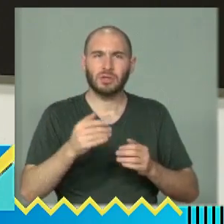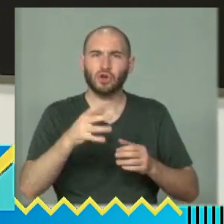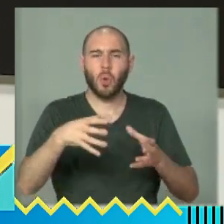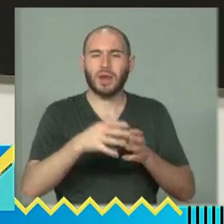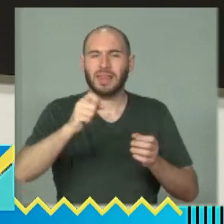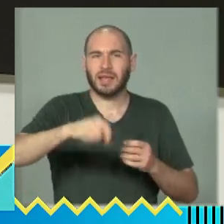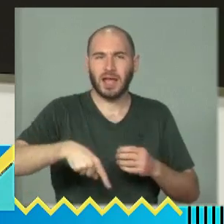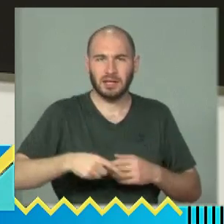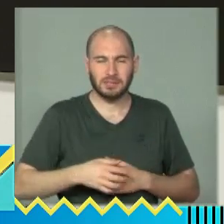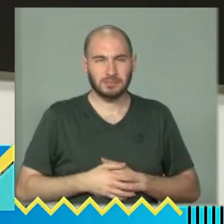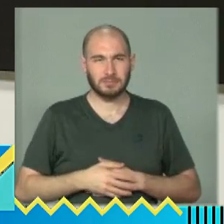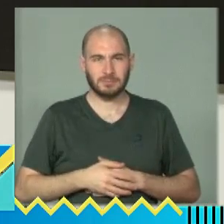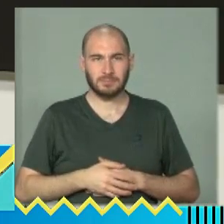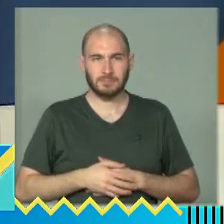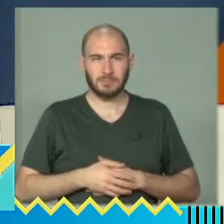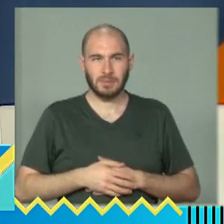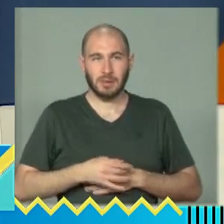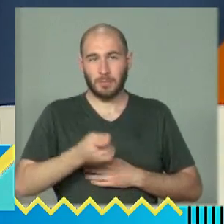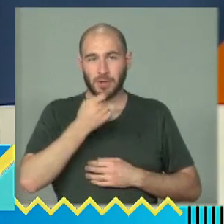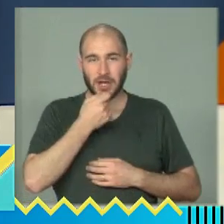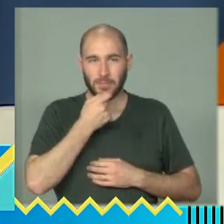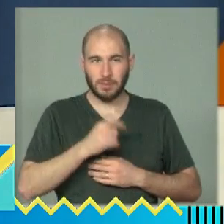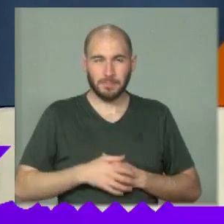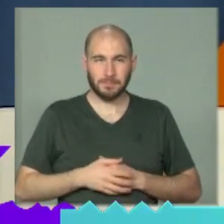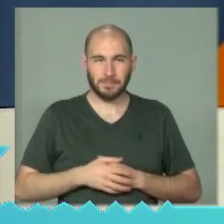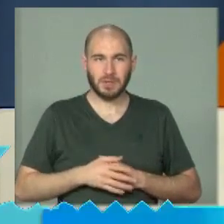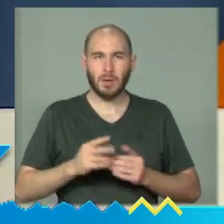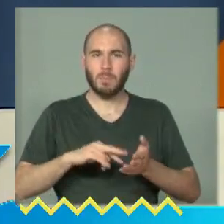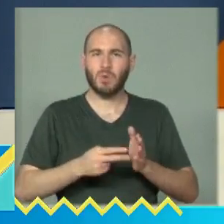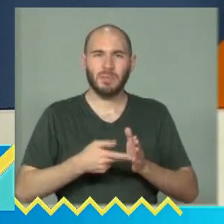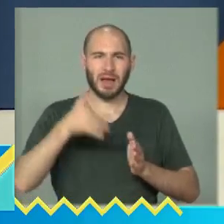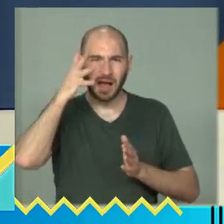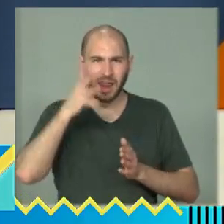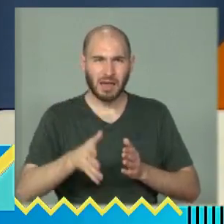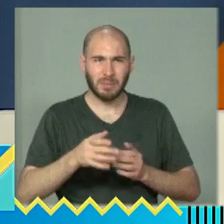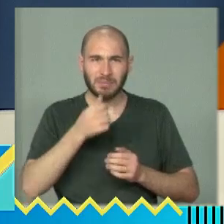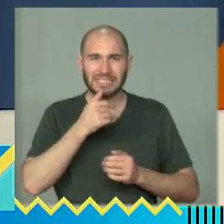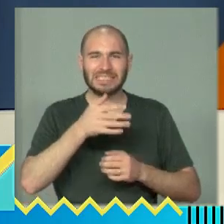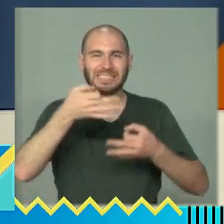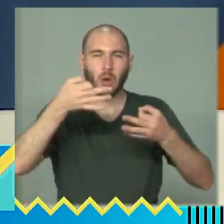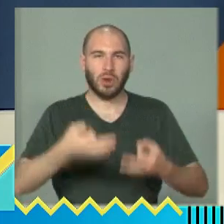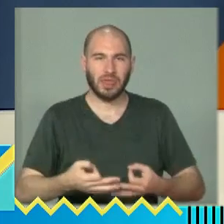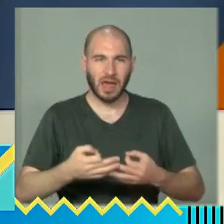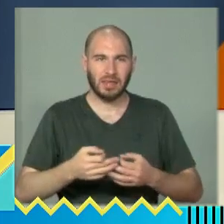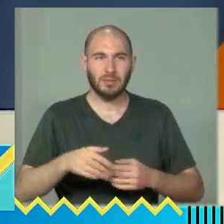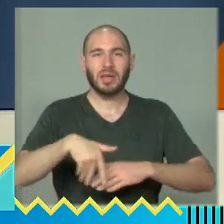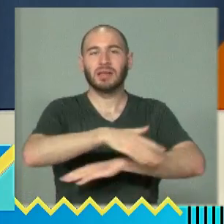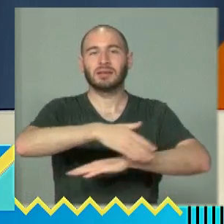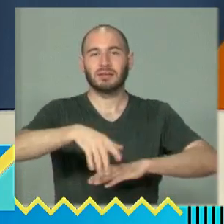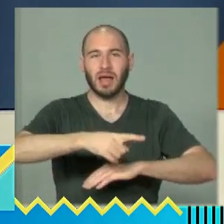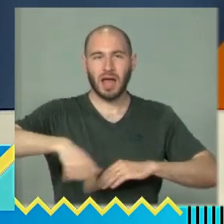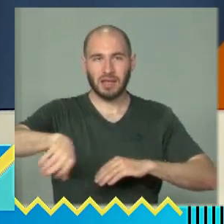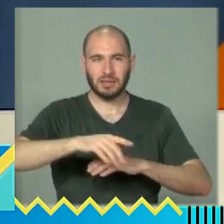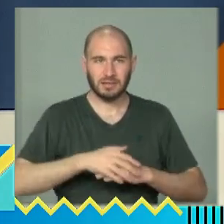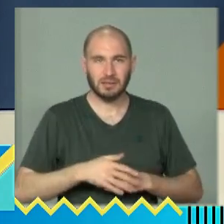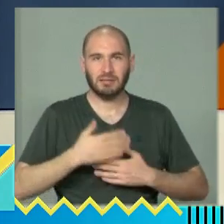comunidad hoy en día? Y, por ejemplo, un problema muy grande sería la seguridad de andar en la calle, que no se